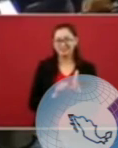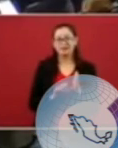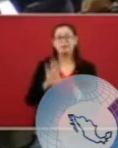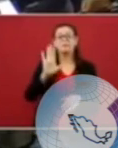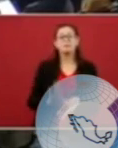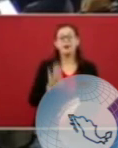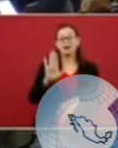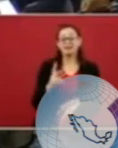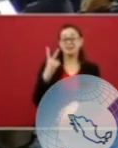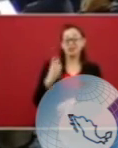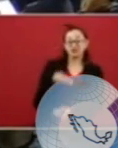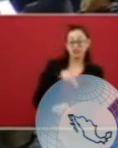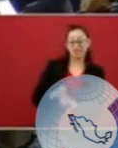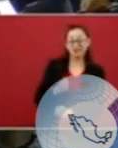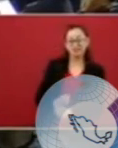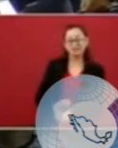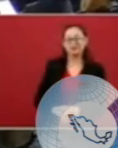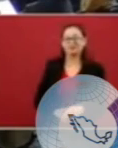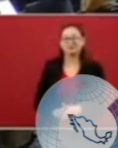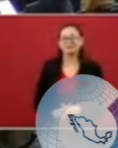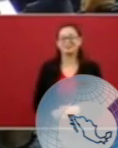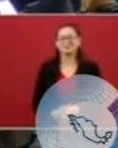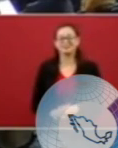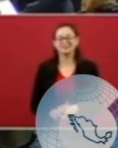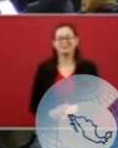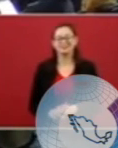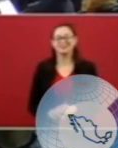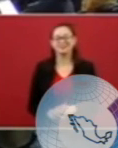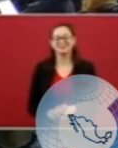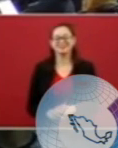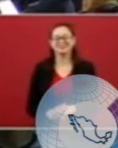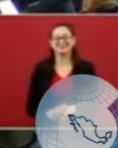Parecen 2 años. No, 1 año.